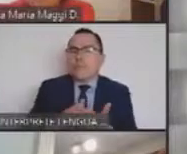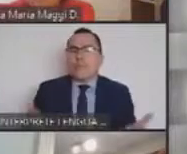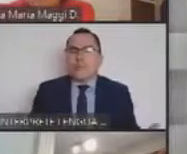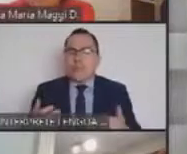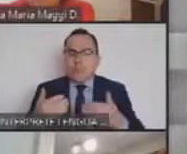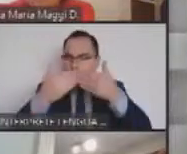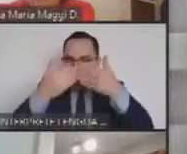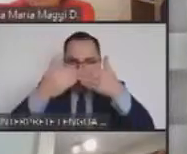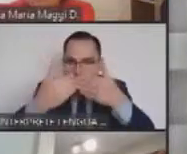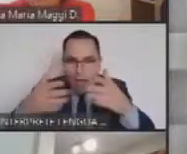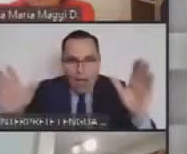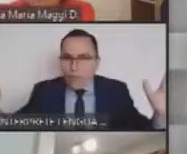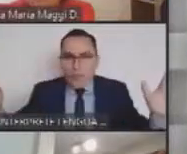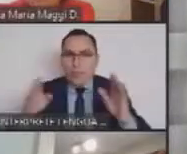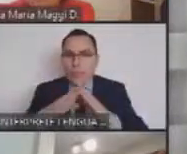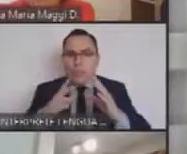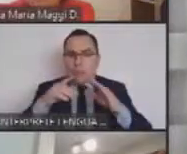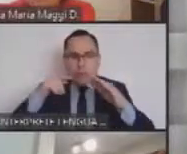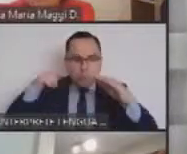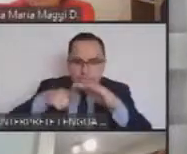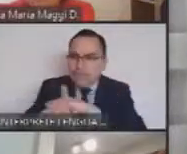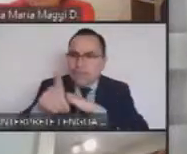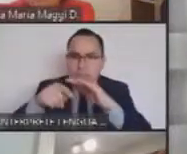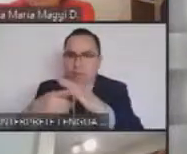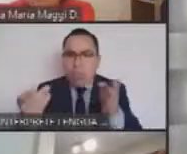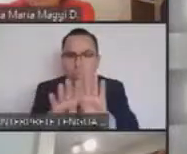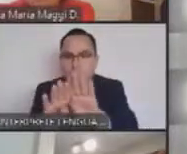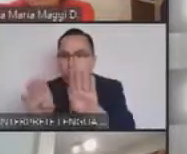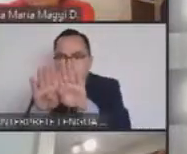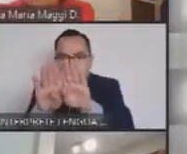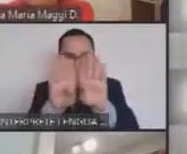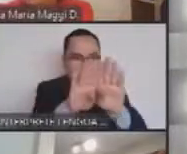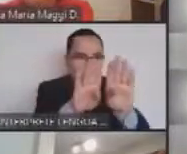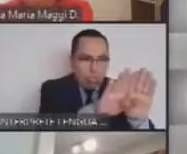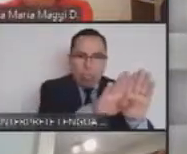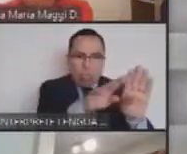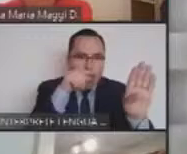abrir los canales de acceso a la información y, por otra parte,